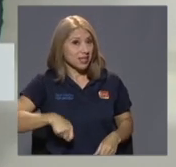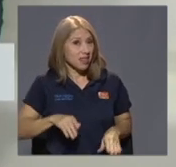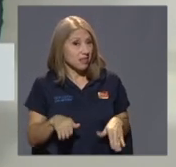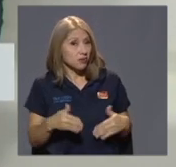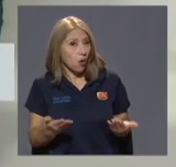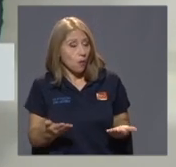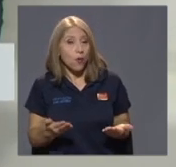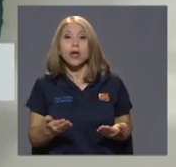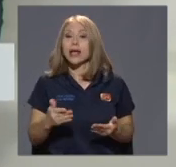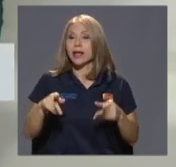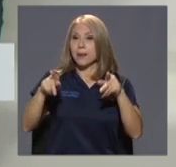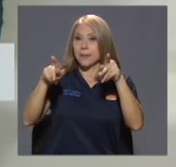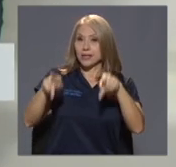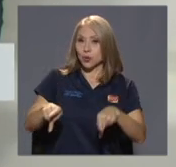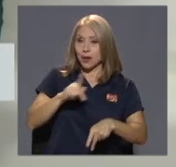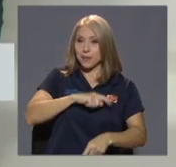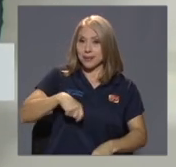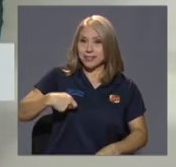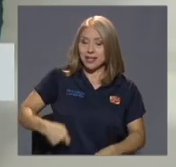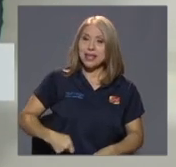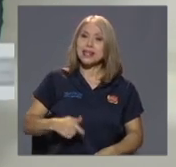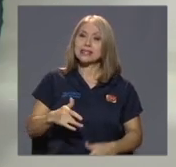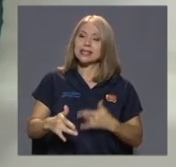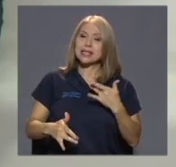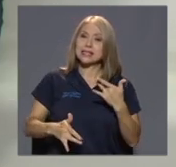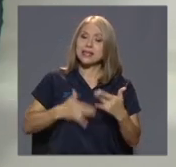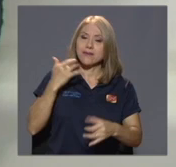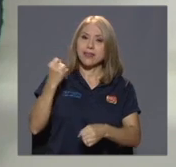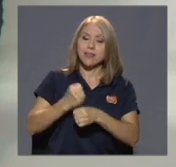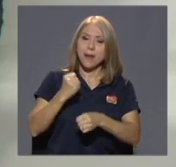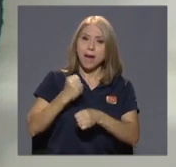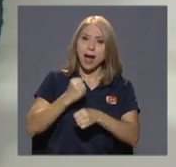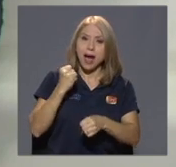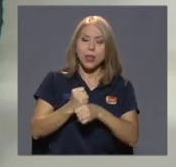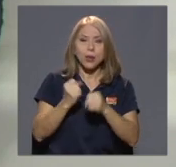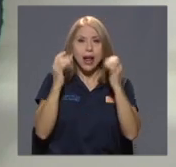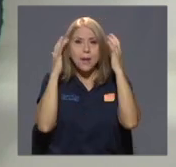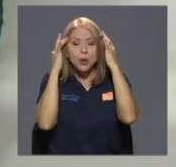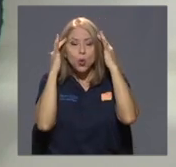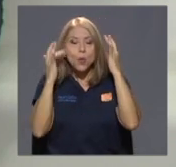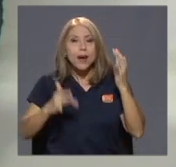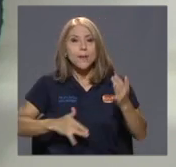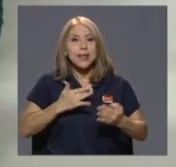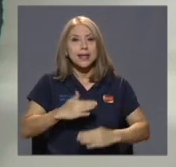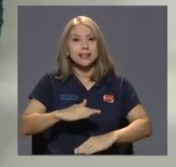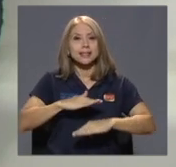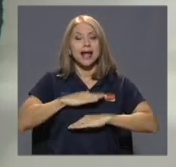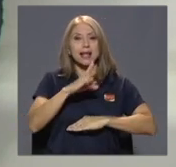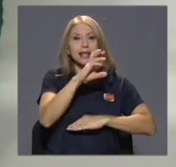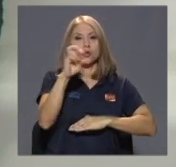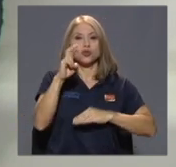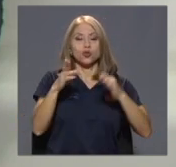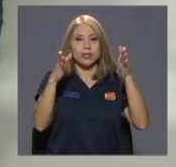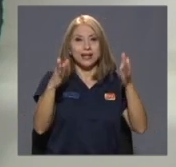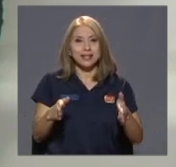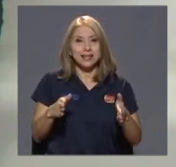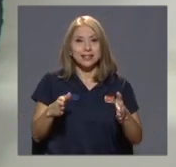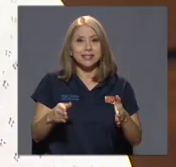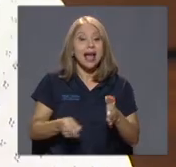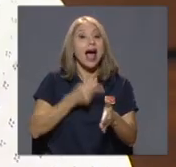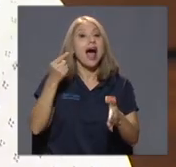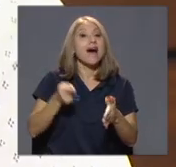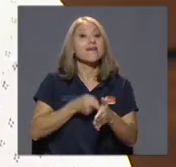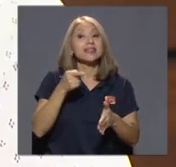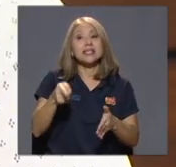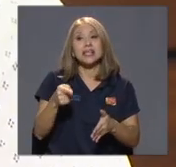sensible, trabajadora y que le preocupa el bienestar de las personas costarricenses y a veces eso lo perdemos en